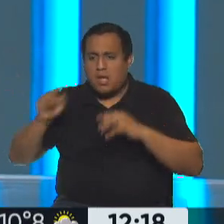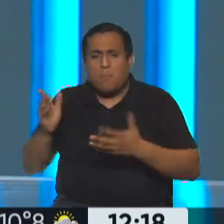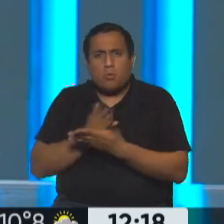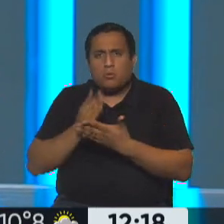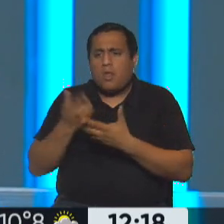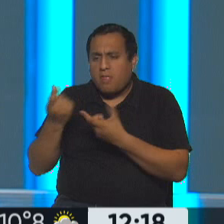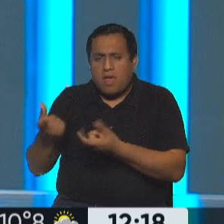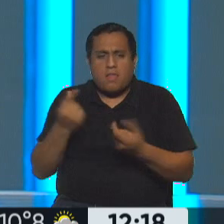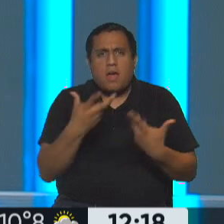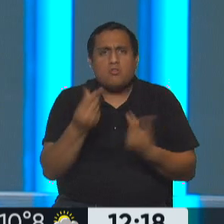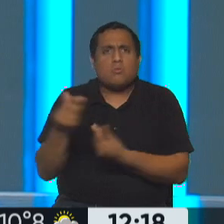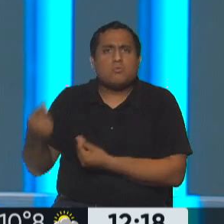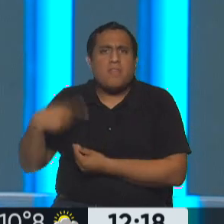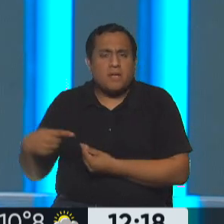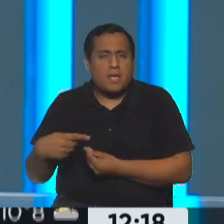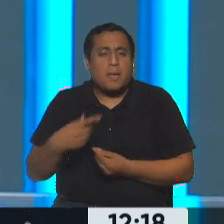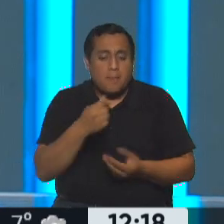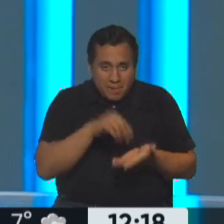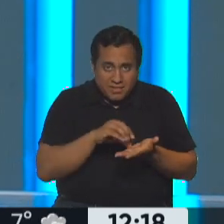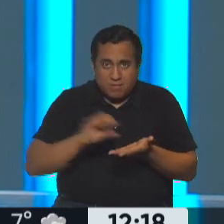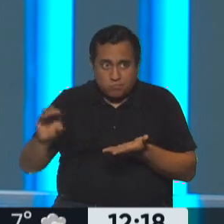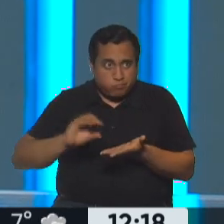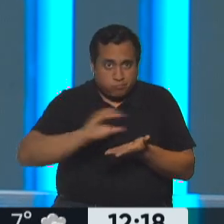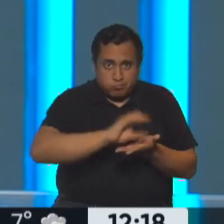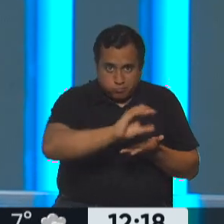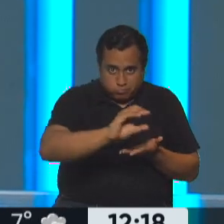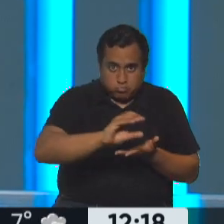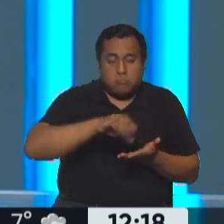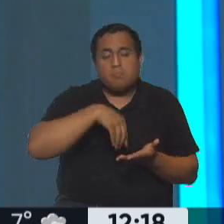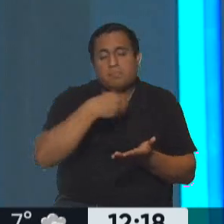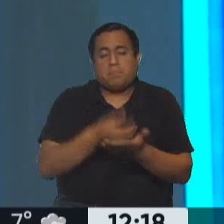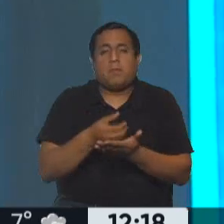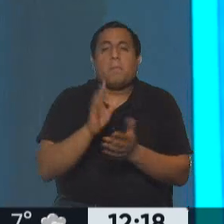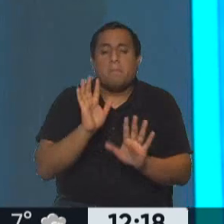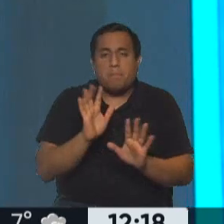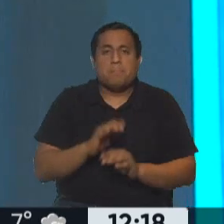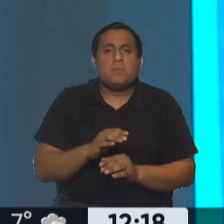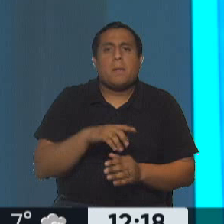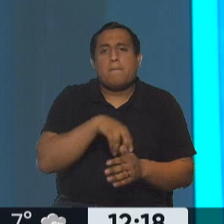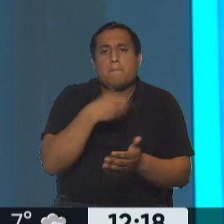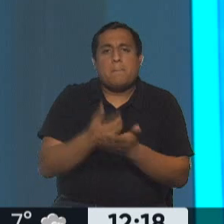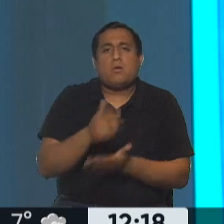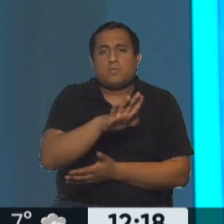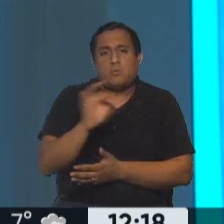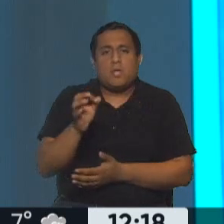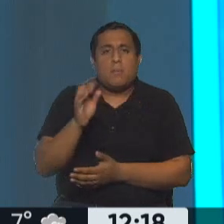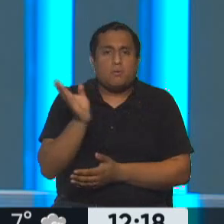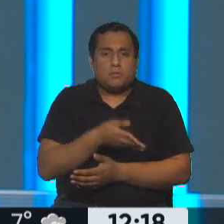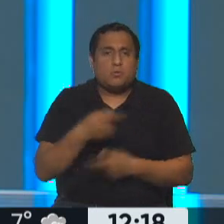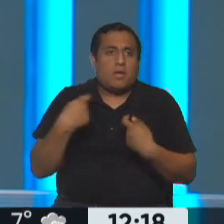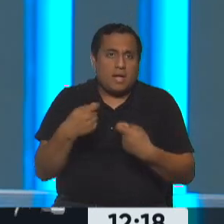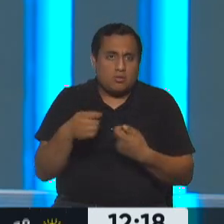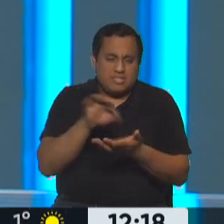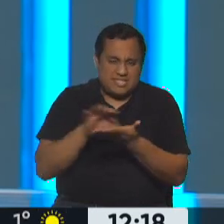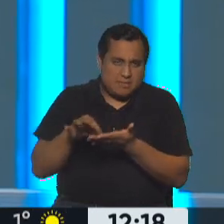beneficio? Se va a repartir este dinero, se va a hacer un fondo para financiarle el 50% de los gastos que tengan en